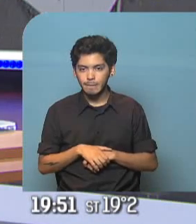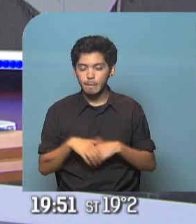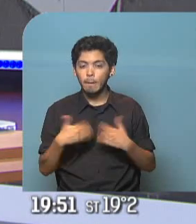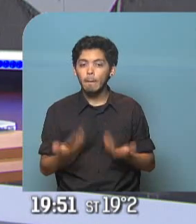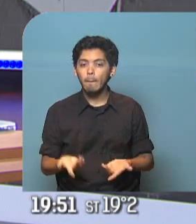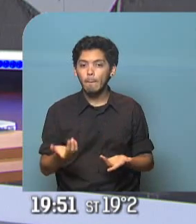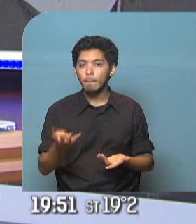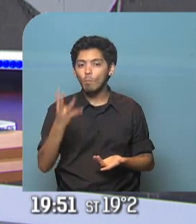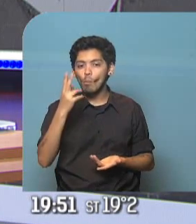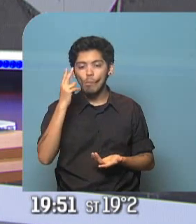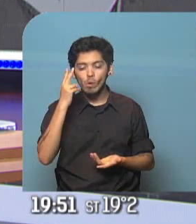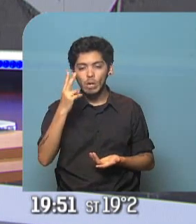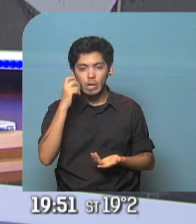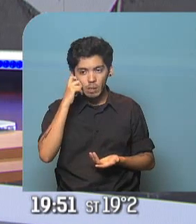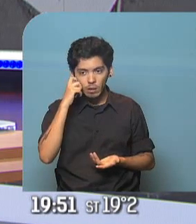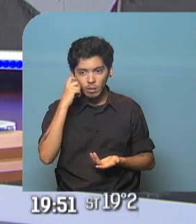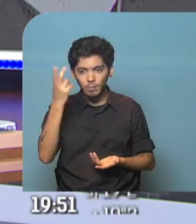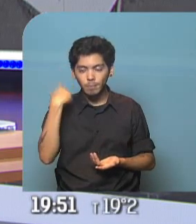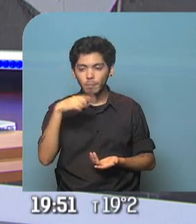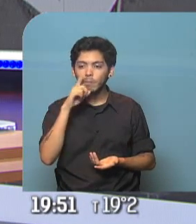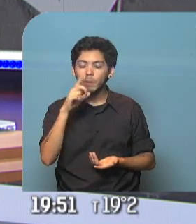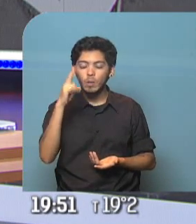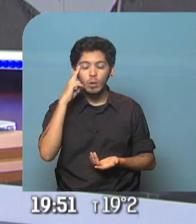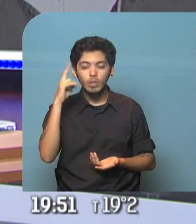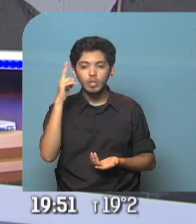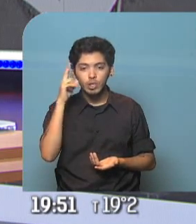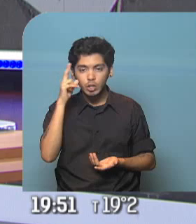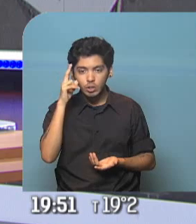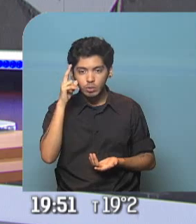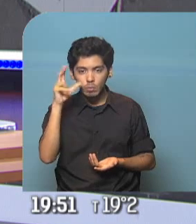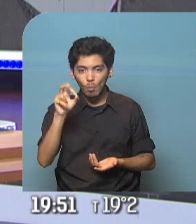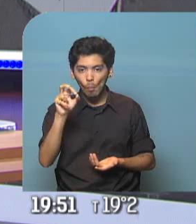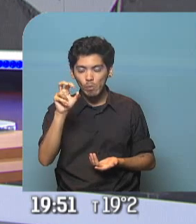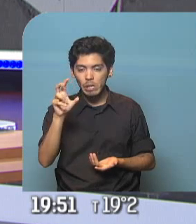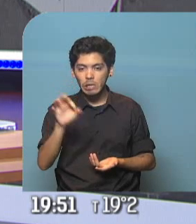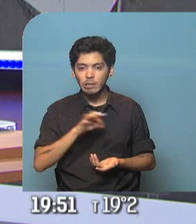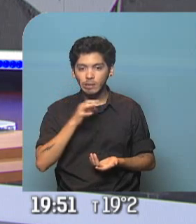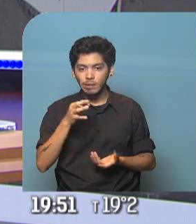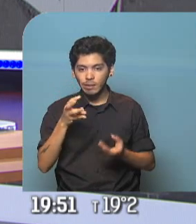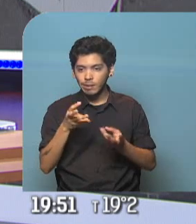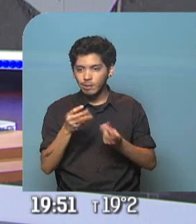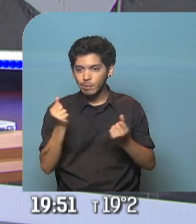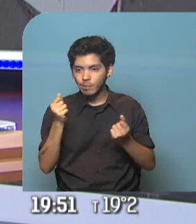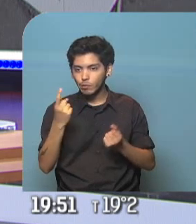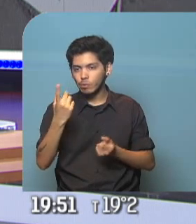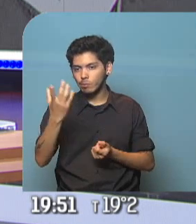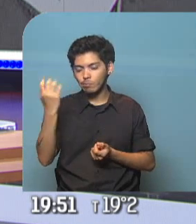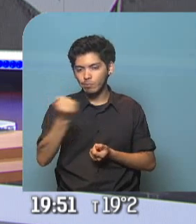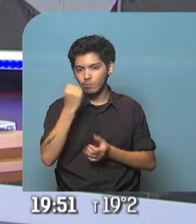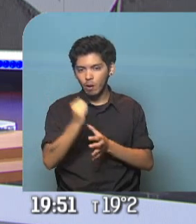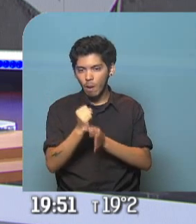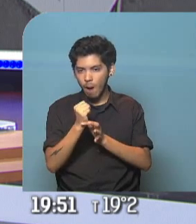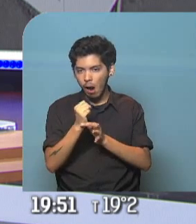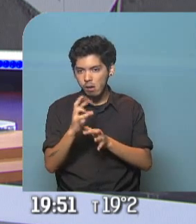tenía 42 años, en 1988 se cumplen 30 años de la desaparición física de un prócer del rock nacional, nada menos que Miguel